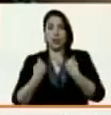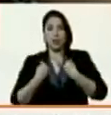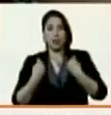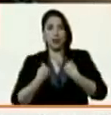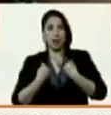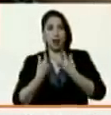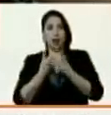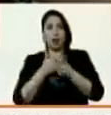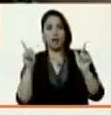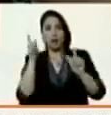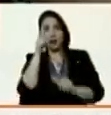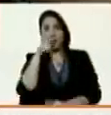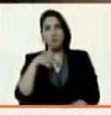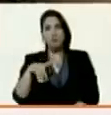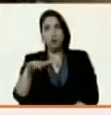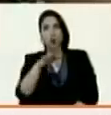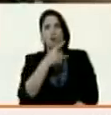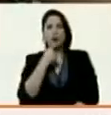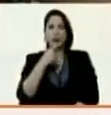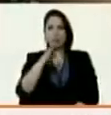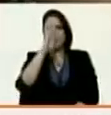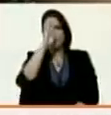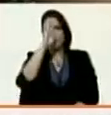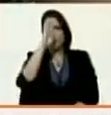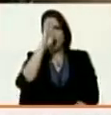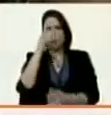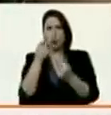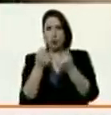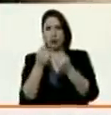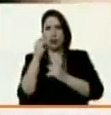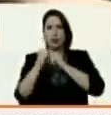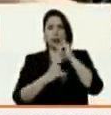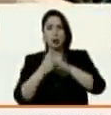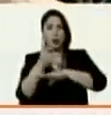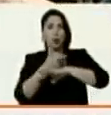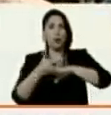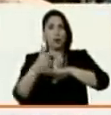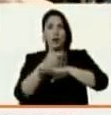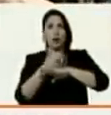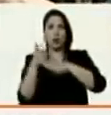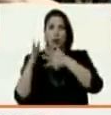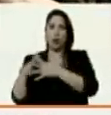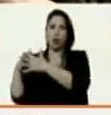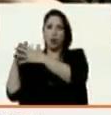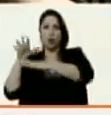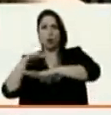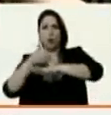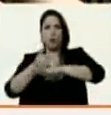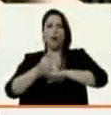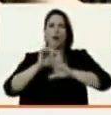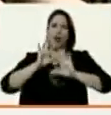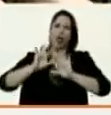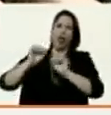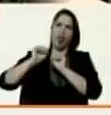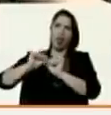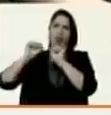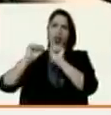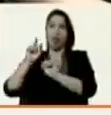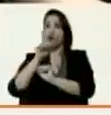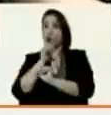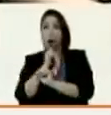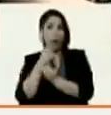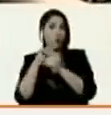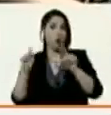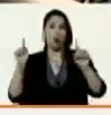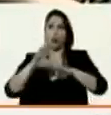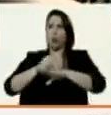libertad de su pueblo decía que el fondo monetario internacional y el gobierno de los eeuu son los culpables de estas protestas no hay otro culpable no están